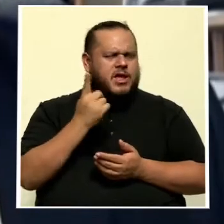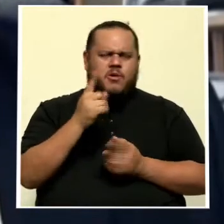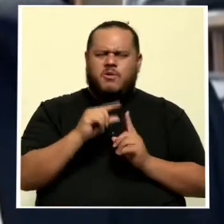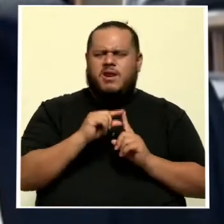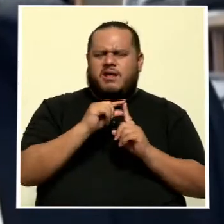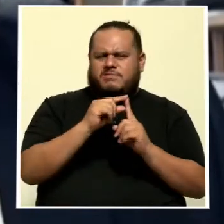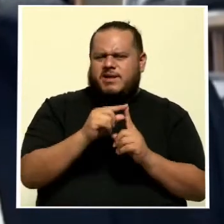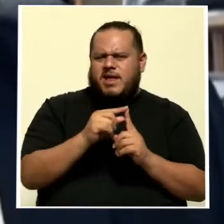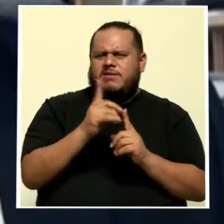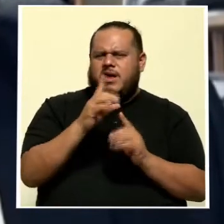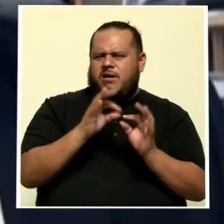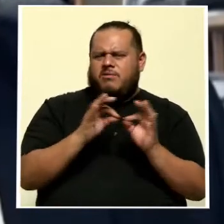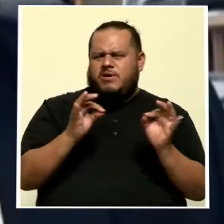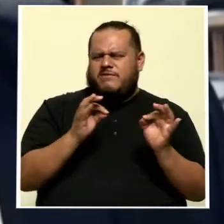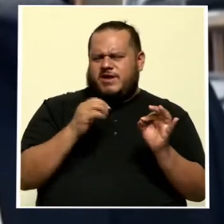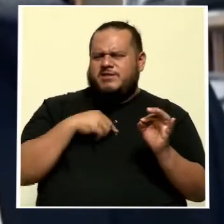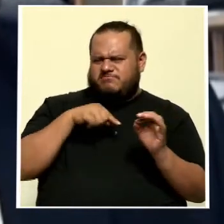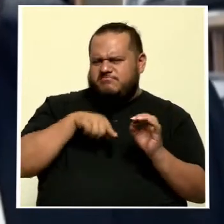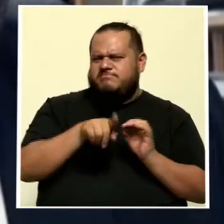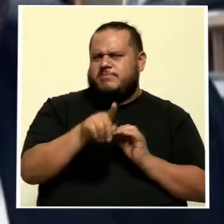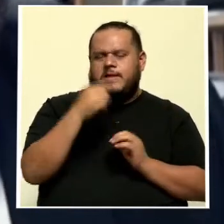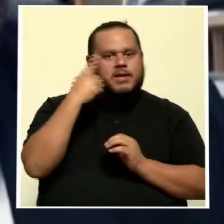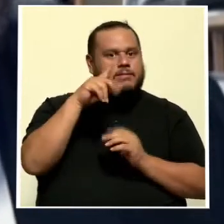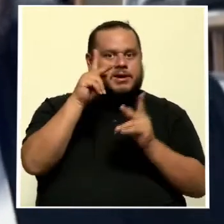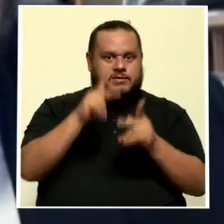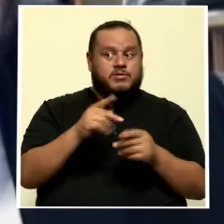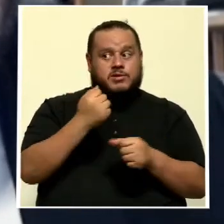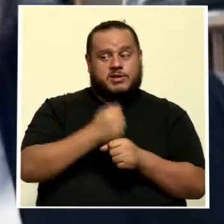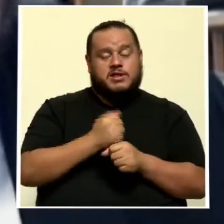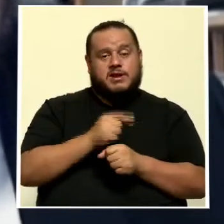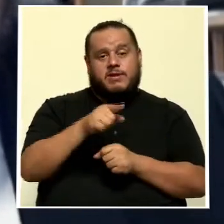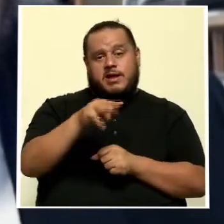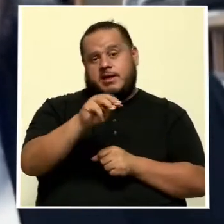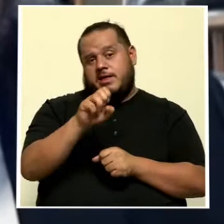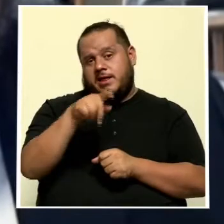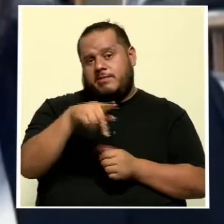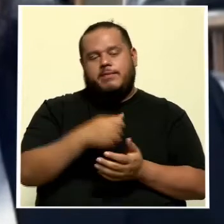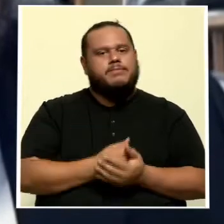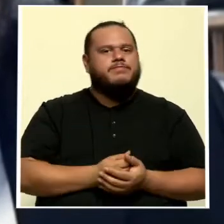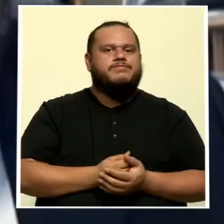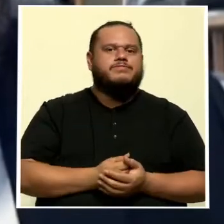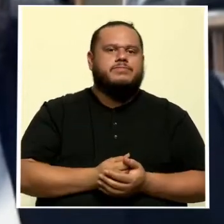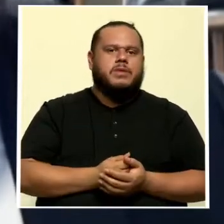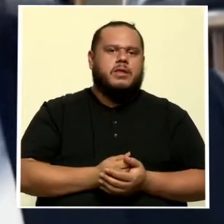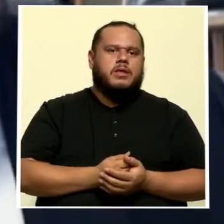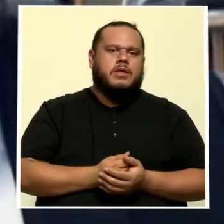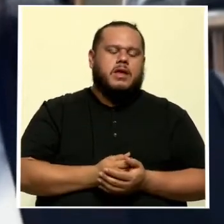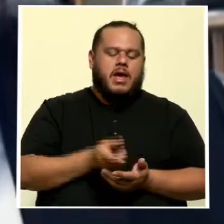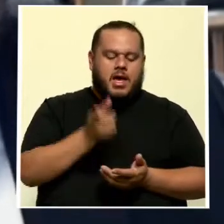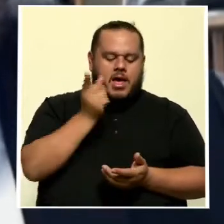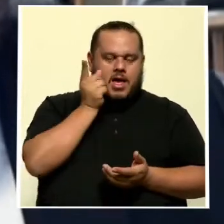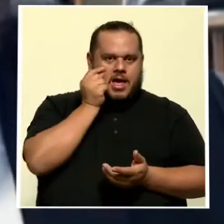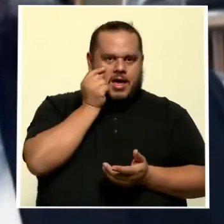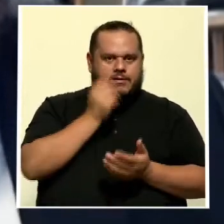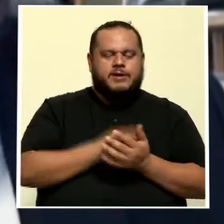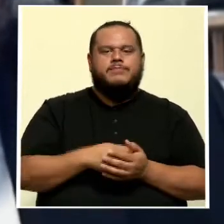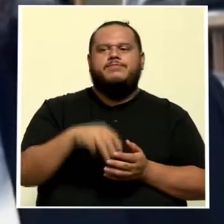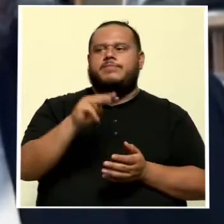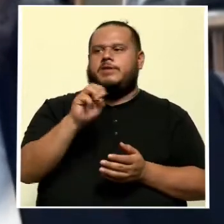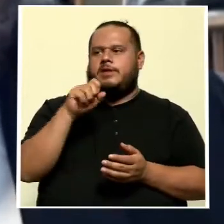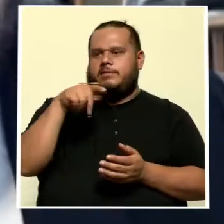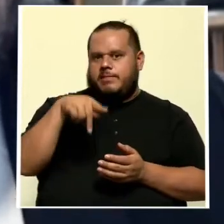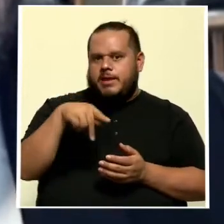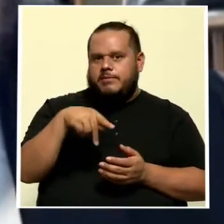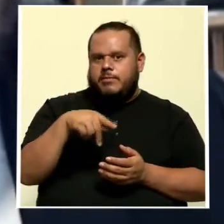y una frase ofensiva para las personas que trabajan en el MEP? A ver, el MEP